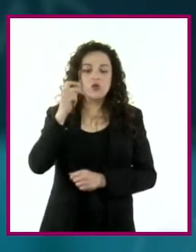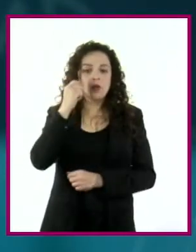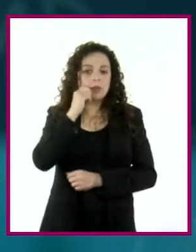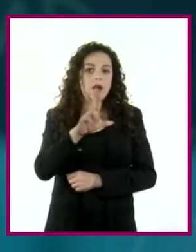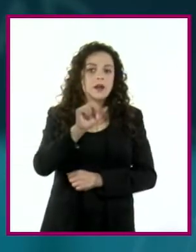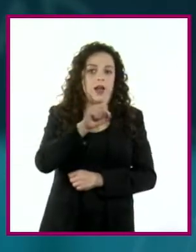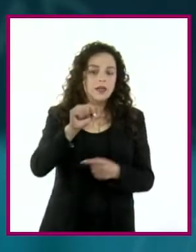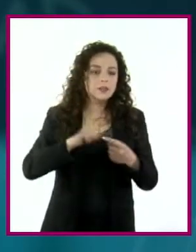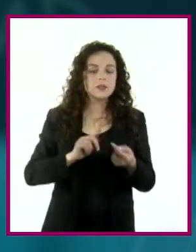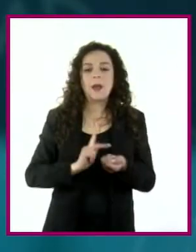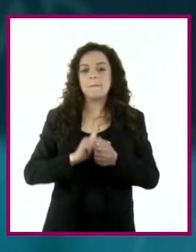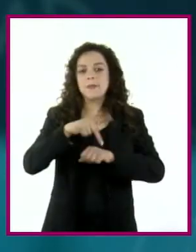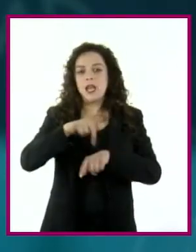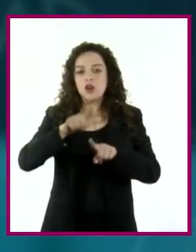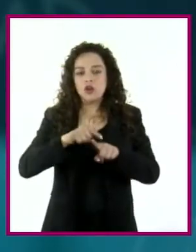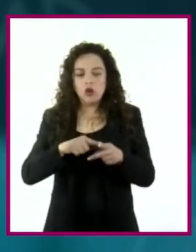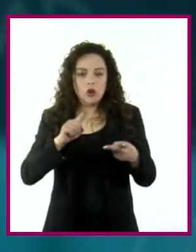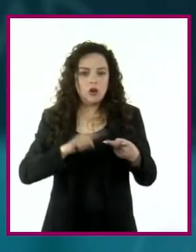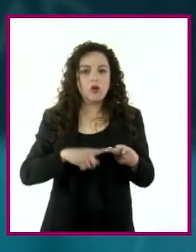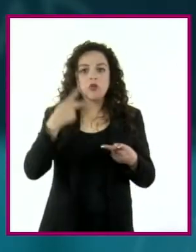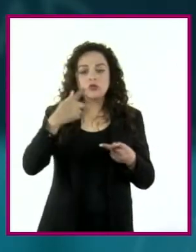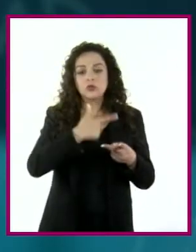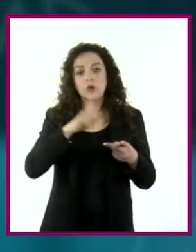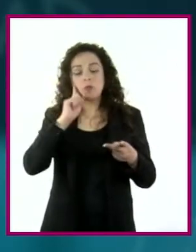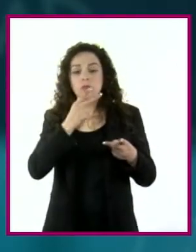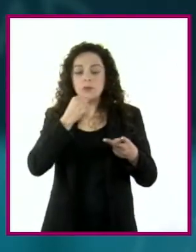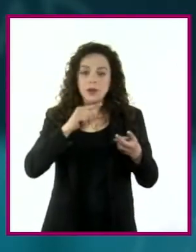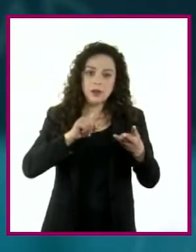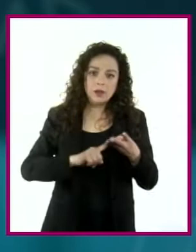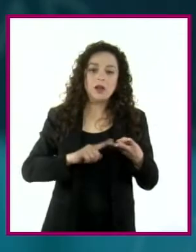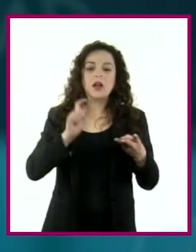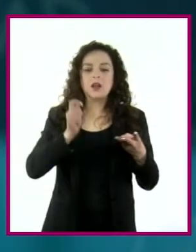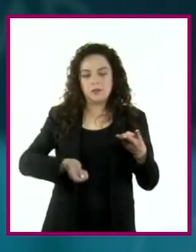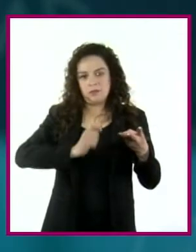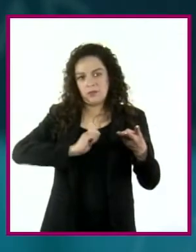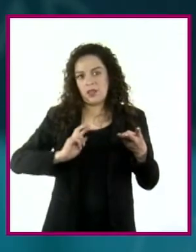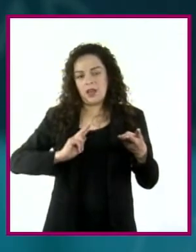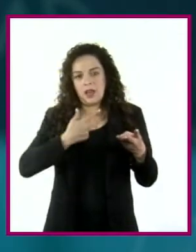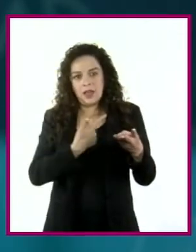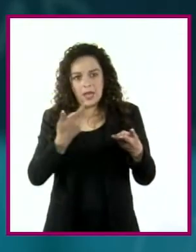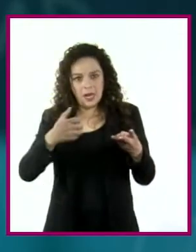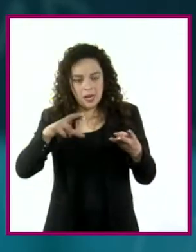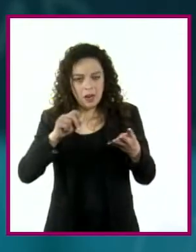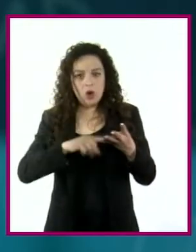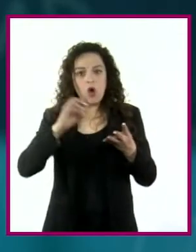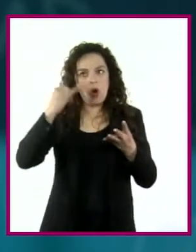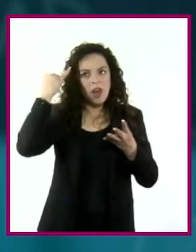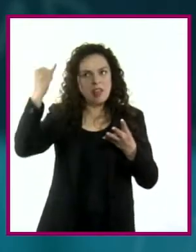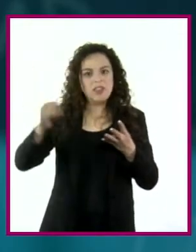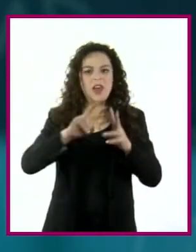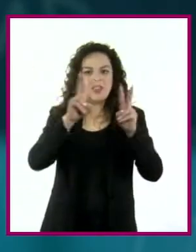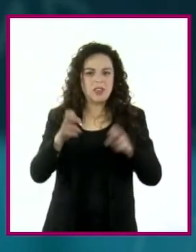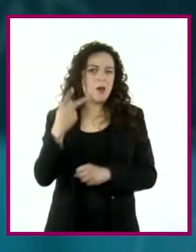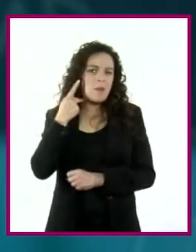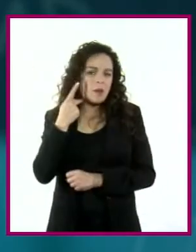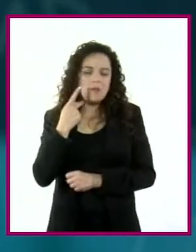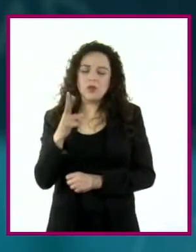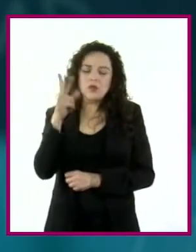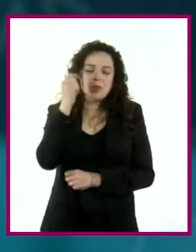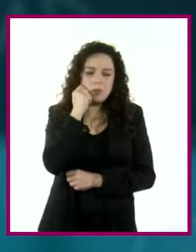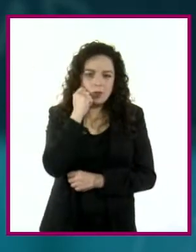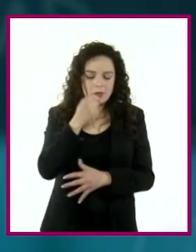raza, color de piel, orientación sexual, identidad de género, religión e ideas políticas. Para hablar de lo que implica